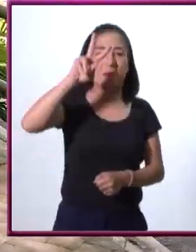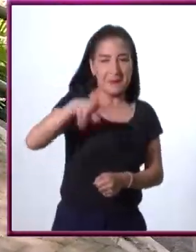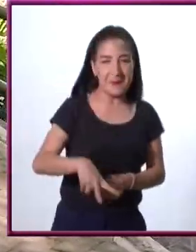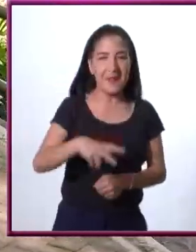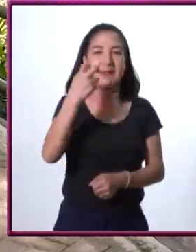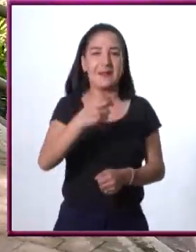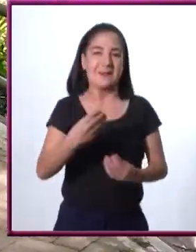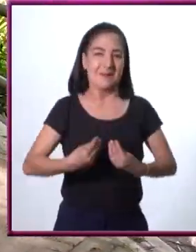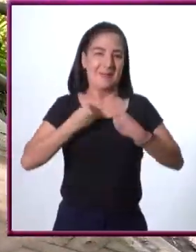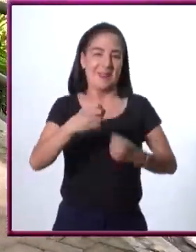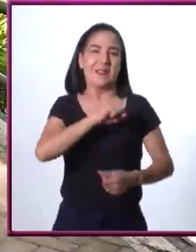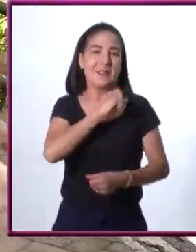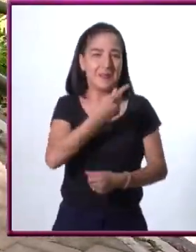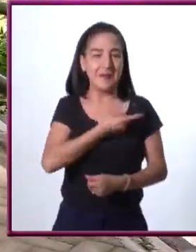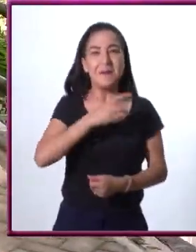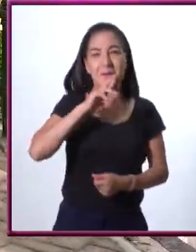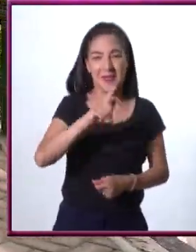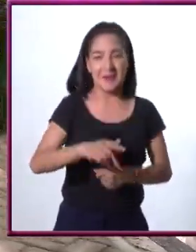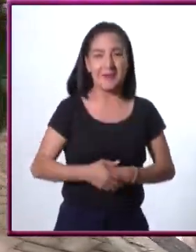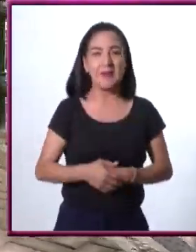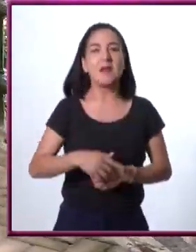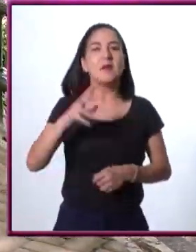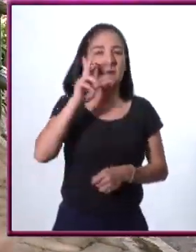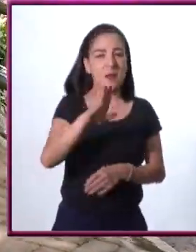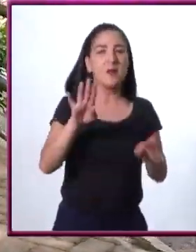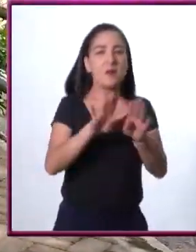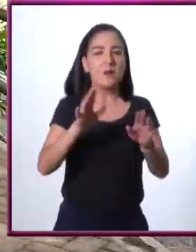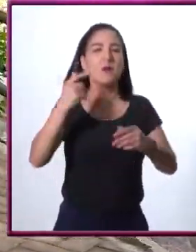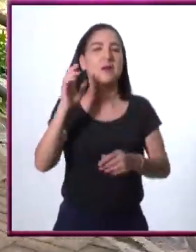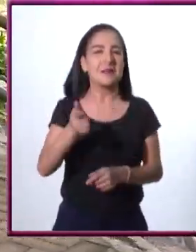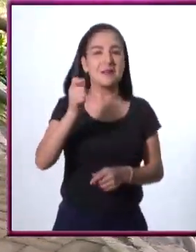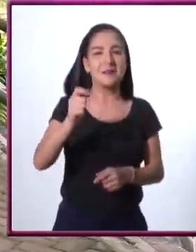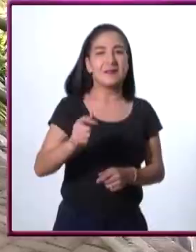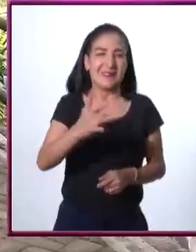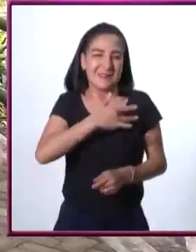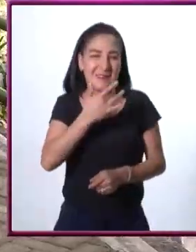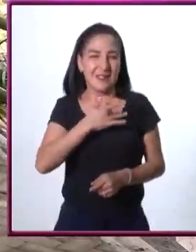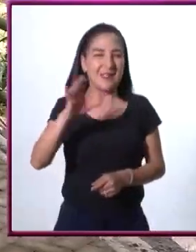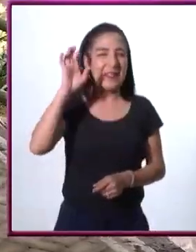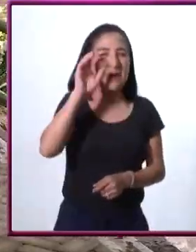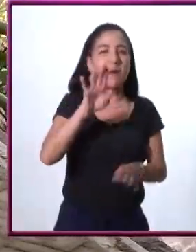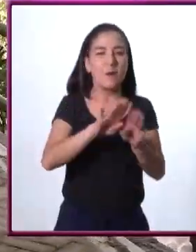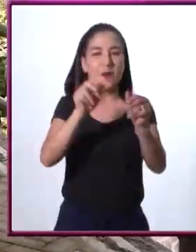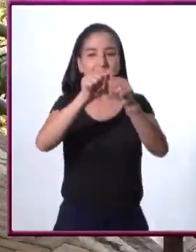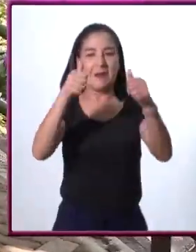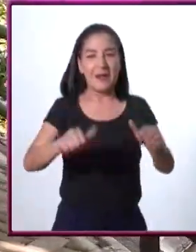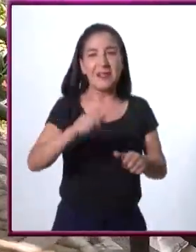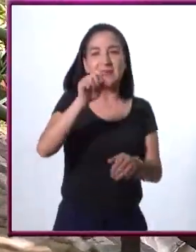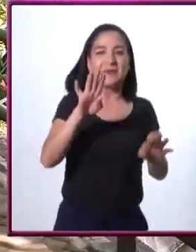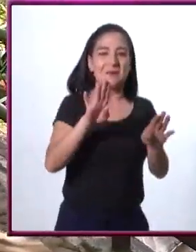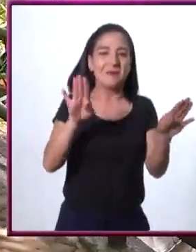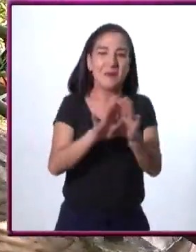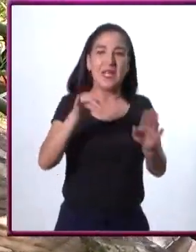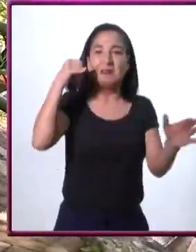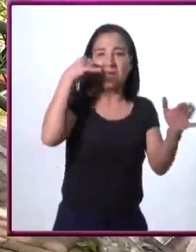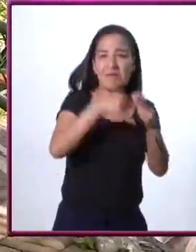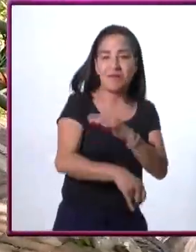síntomas asociados al estrés agudo y después al estrés postraumático. Y para eso tengo que aprender a controlar y